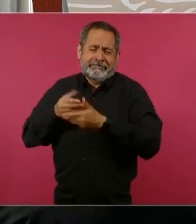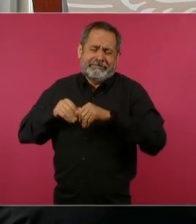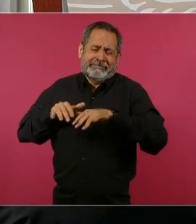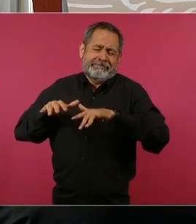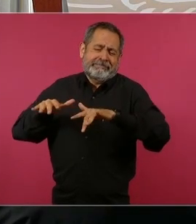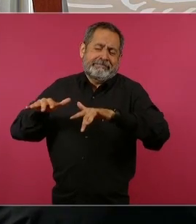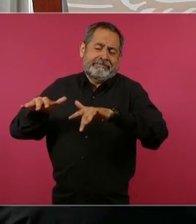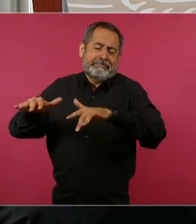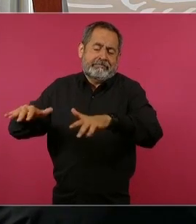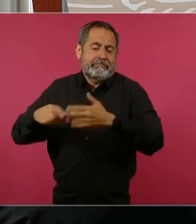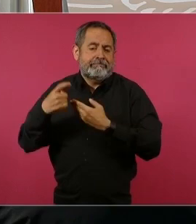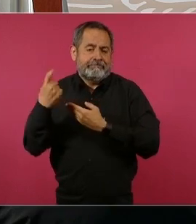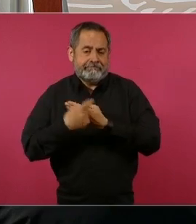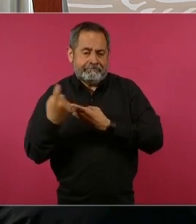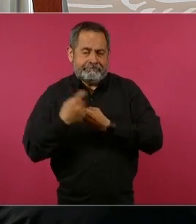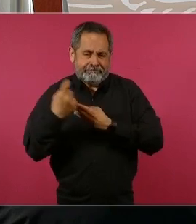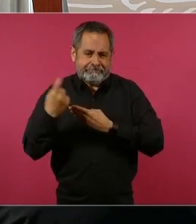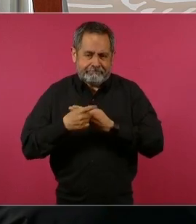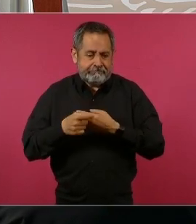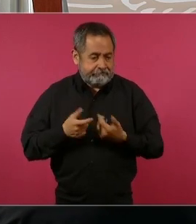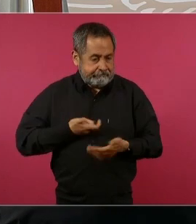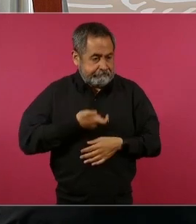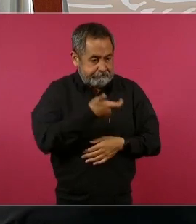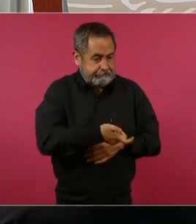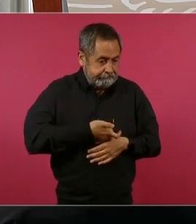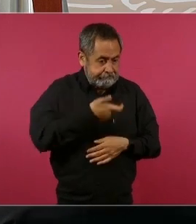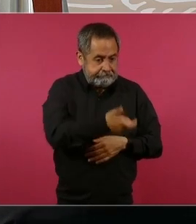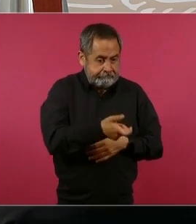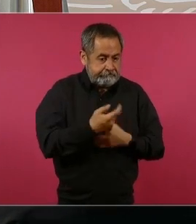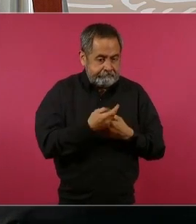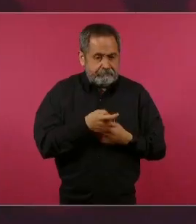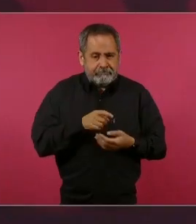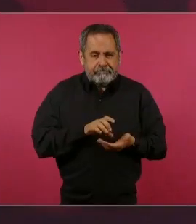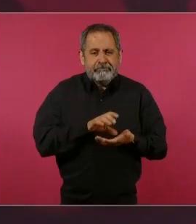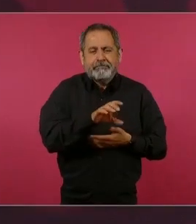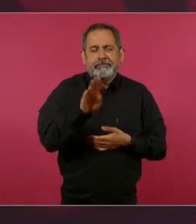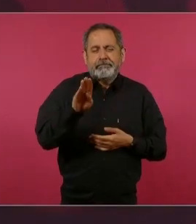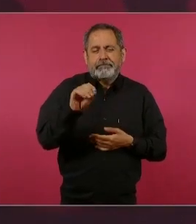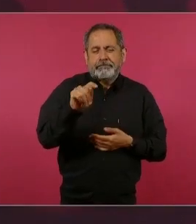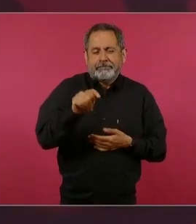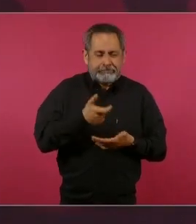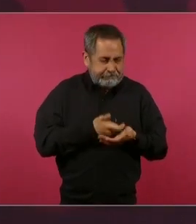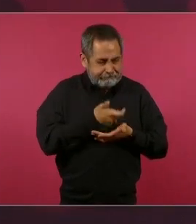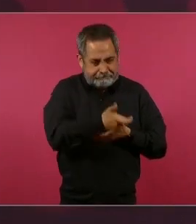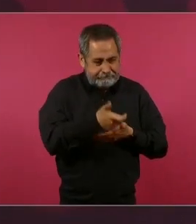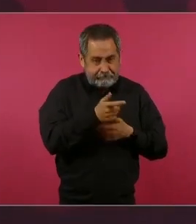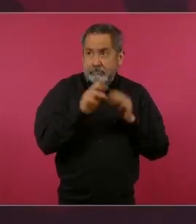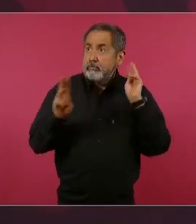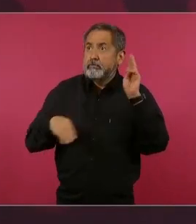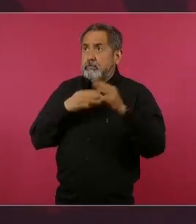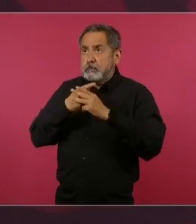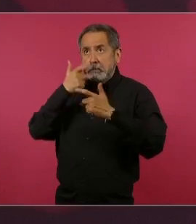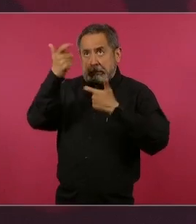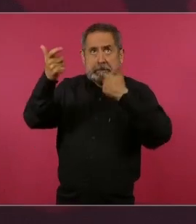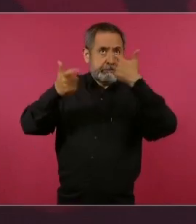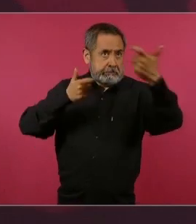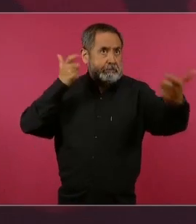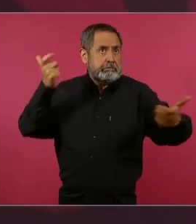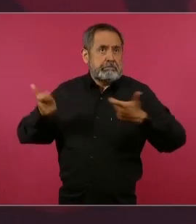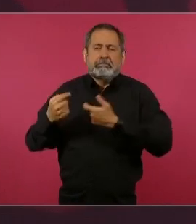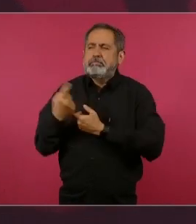de manera automatizada, comprando los llamados bots en todo el mundo.